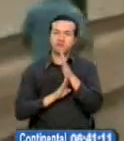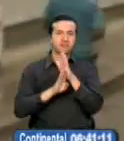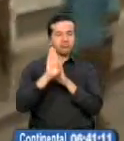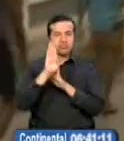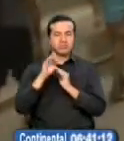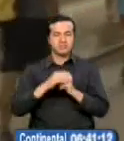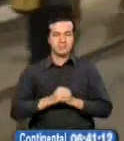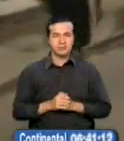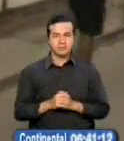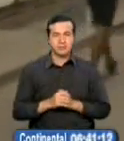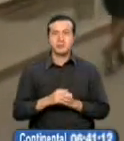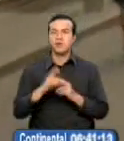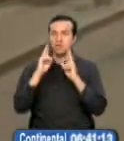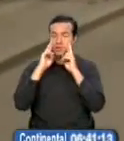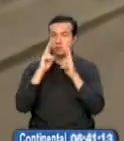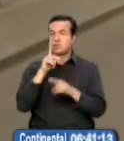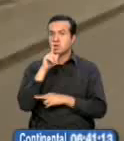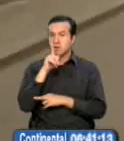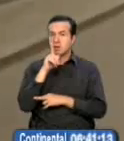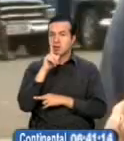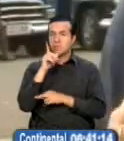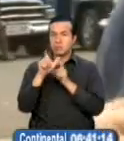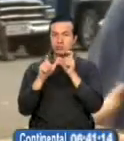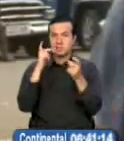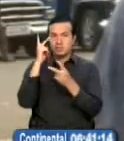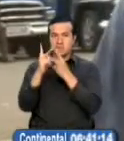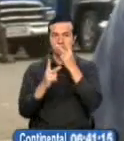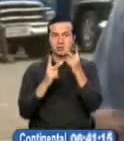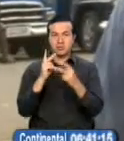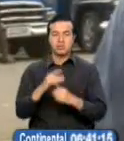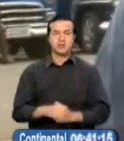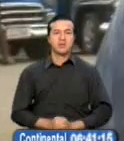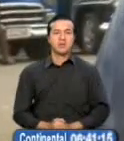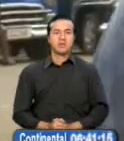área y que es reconocido por quienes la visitan.